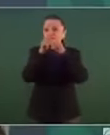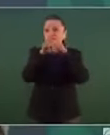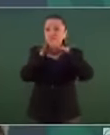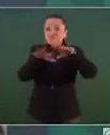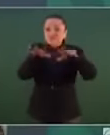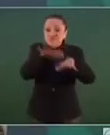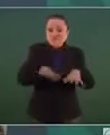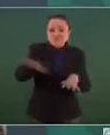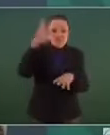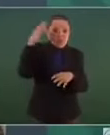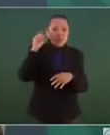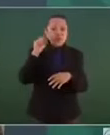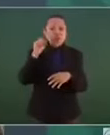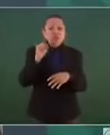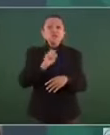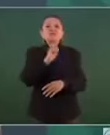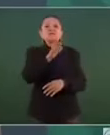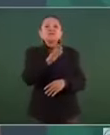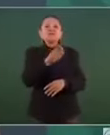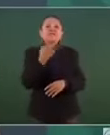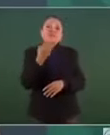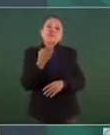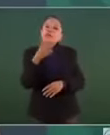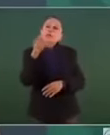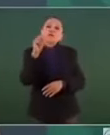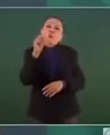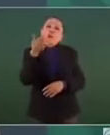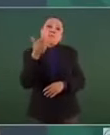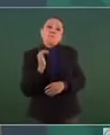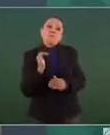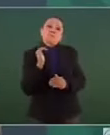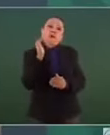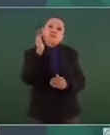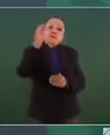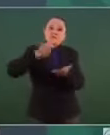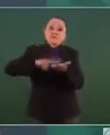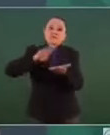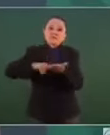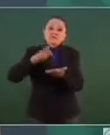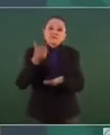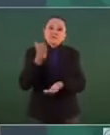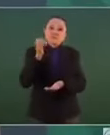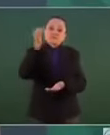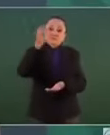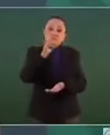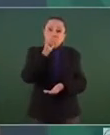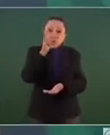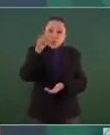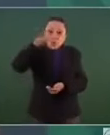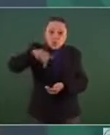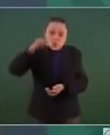significa que no aumente el precio de la luz para los morelenses